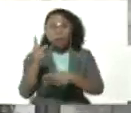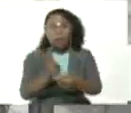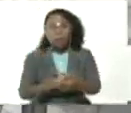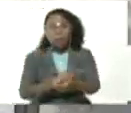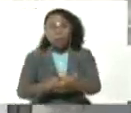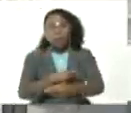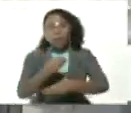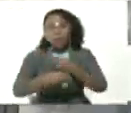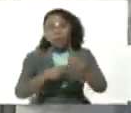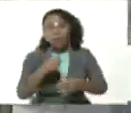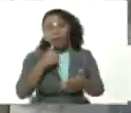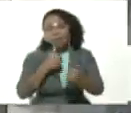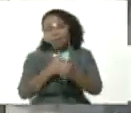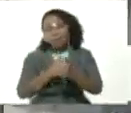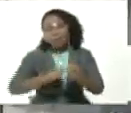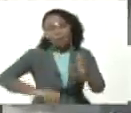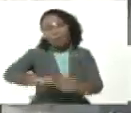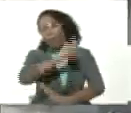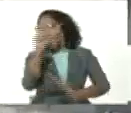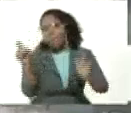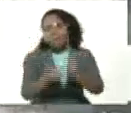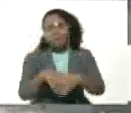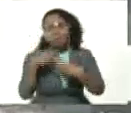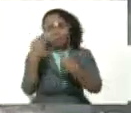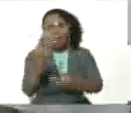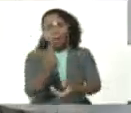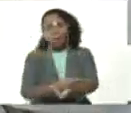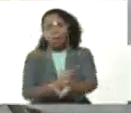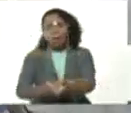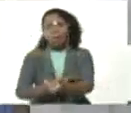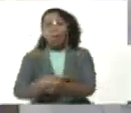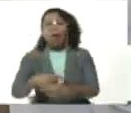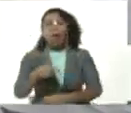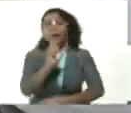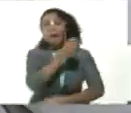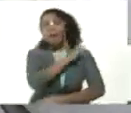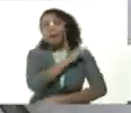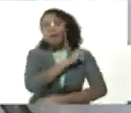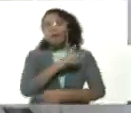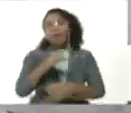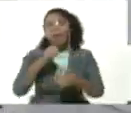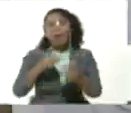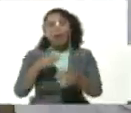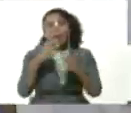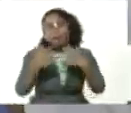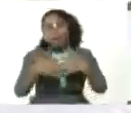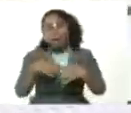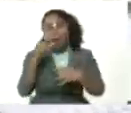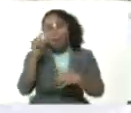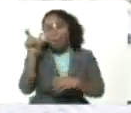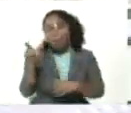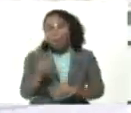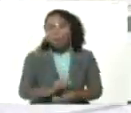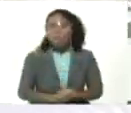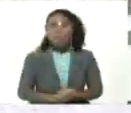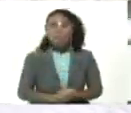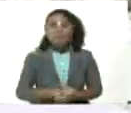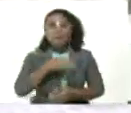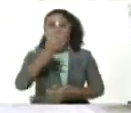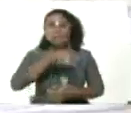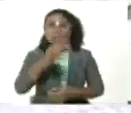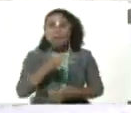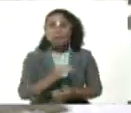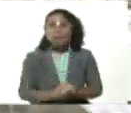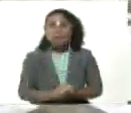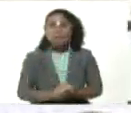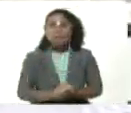que van a tener la asistencia absoluta. Quiero dejar con usted, hermano presidente, al gerente de la planta, César Labarca. Muy buenas tardes, señor